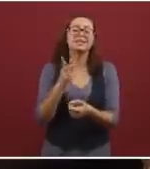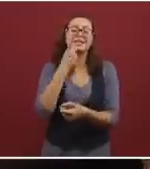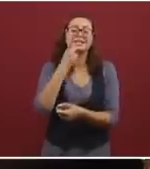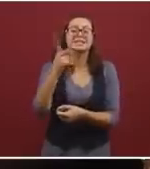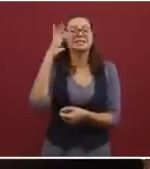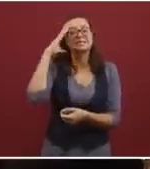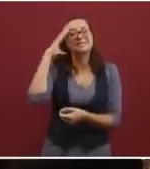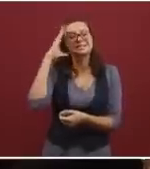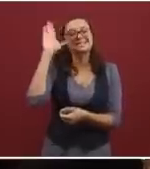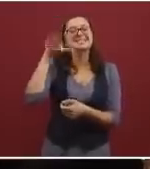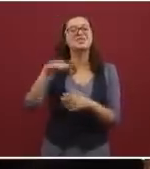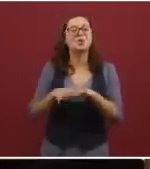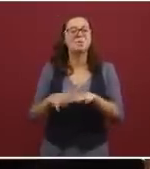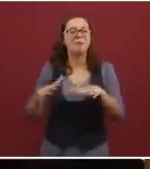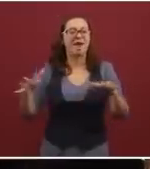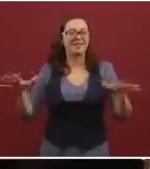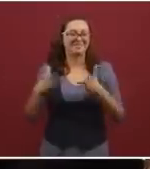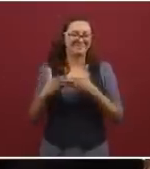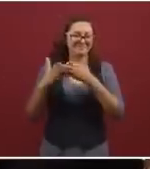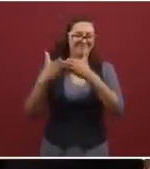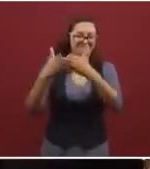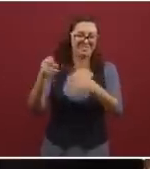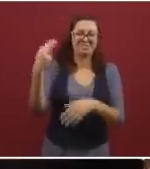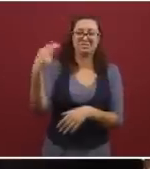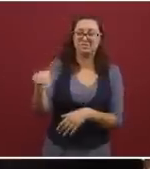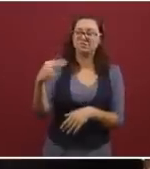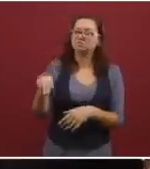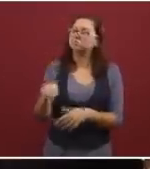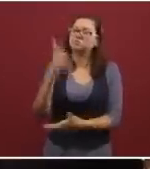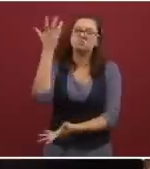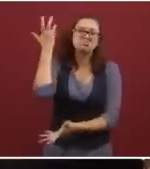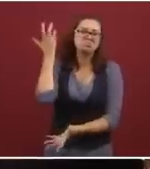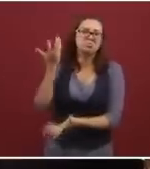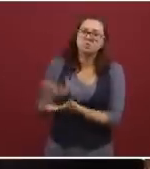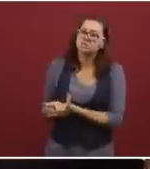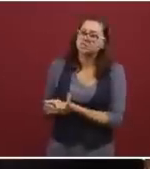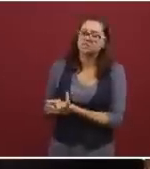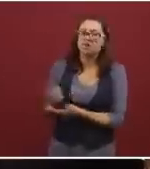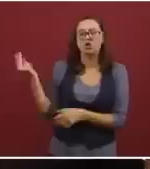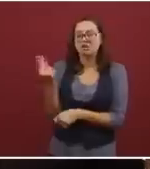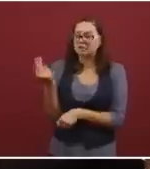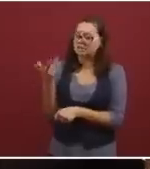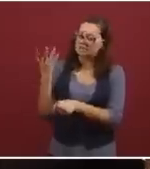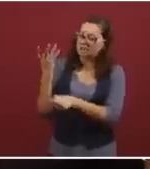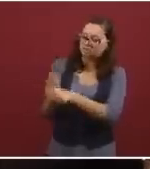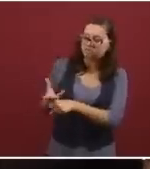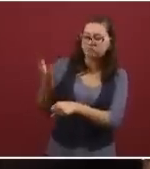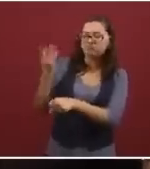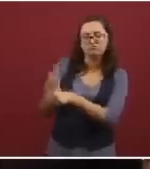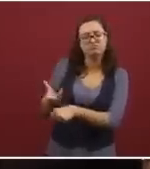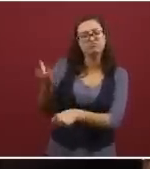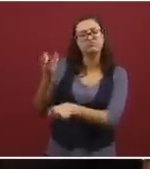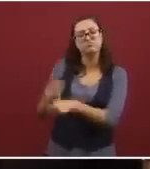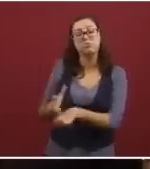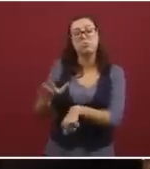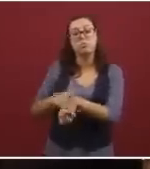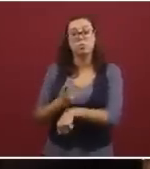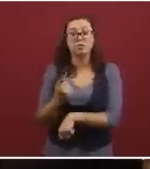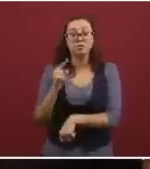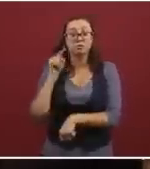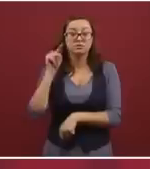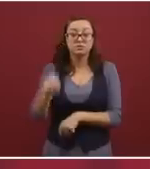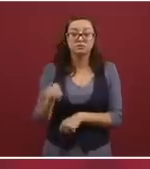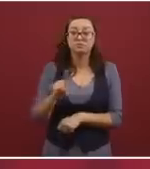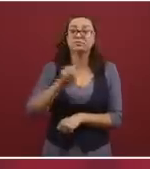Yuncanap. Se le tiene que dar mantenimiento. Es un barco que recibe el crudo de los campos de la zona